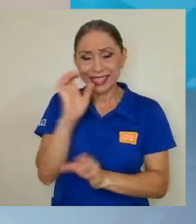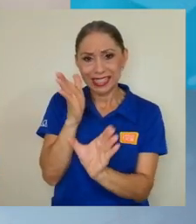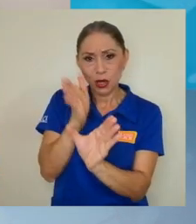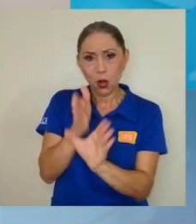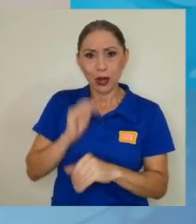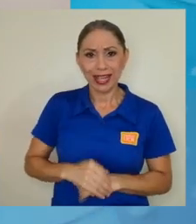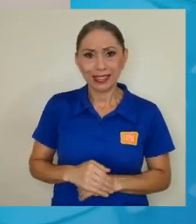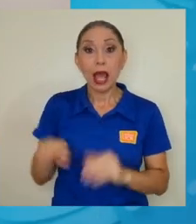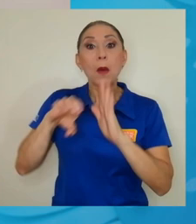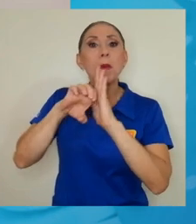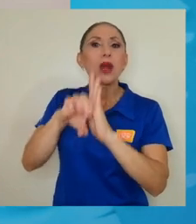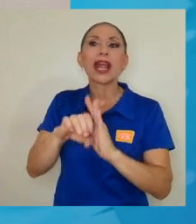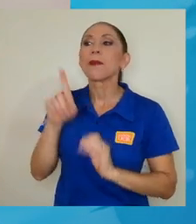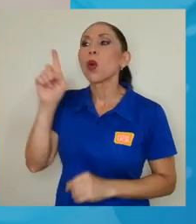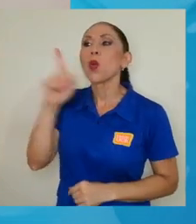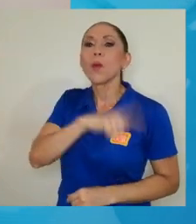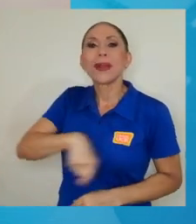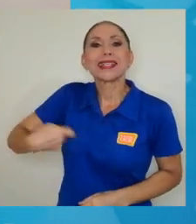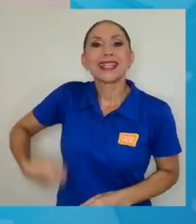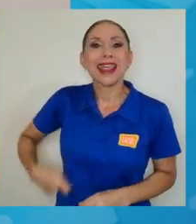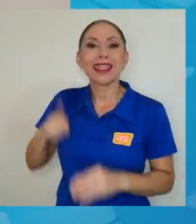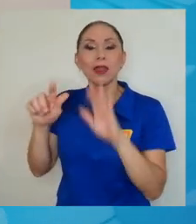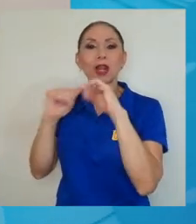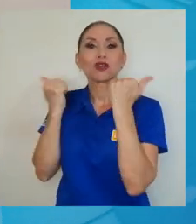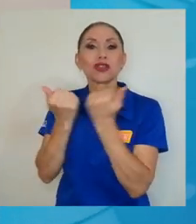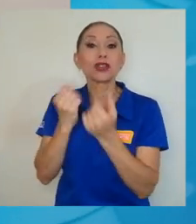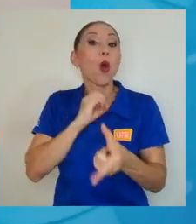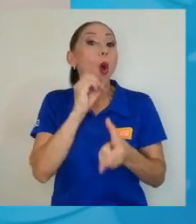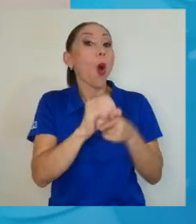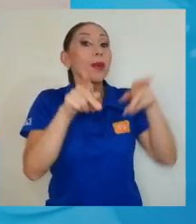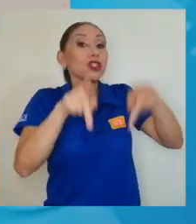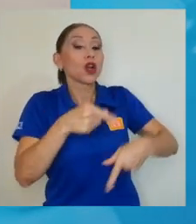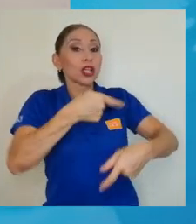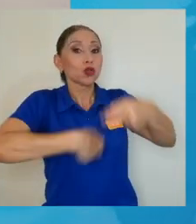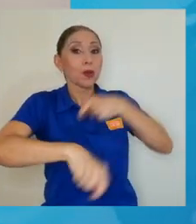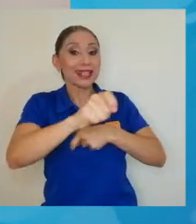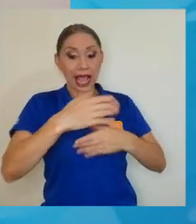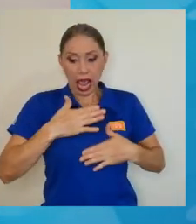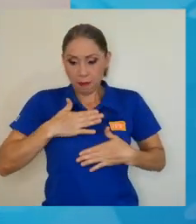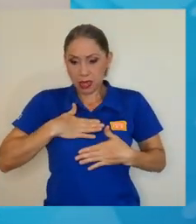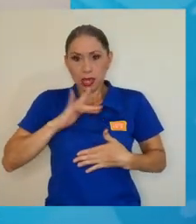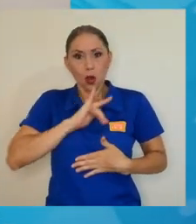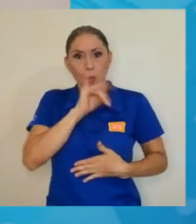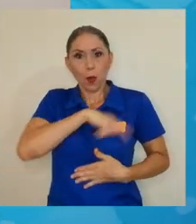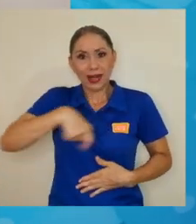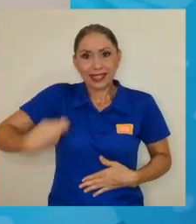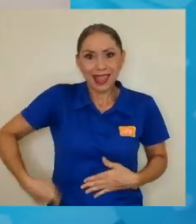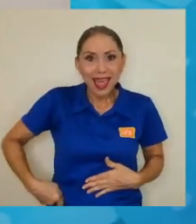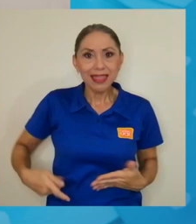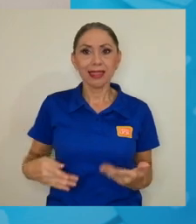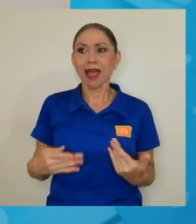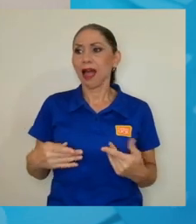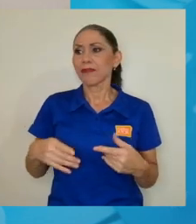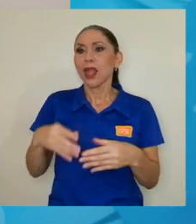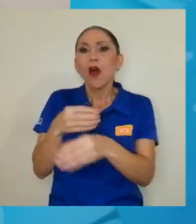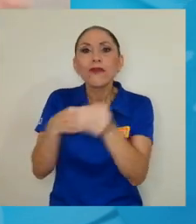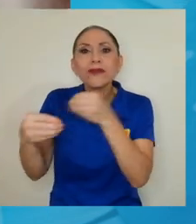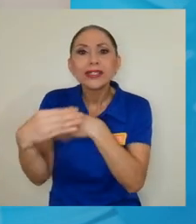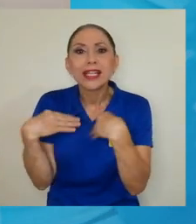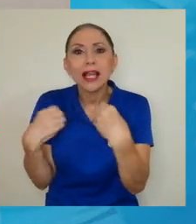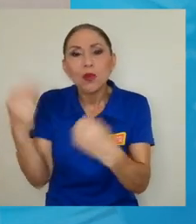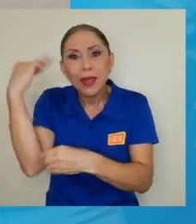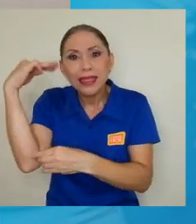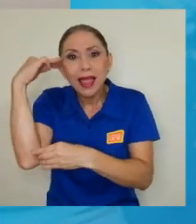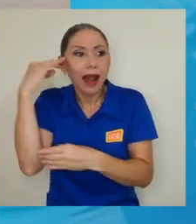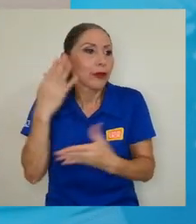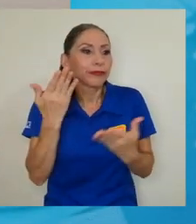si a un presidente de una socia, al suplente, a mí como presidenta del directorio, a la de la Comisión de Salud Mental, a la persona